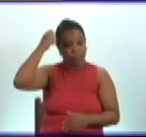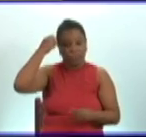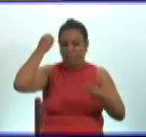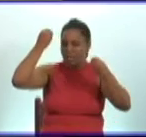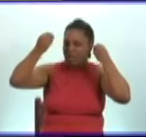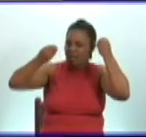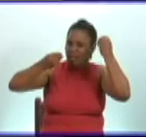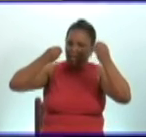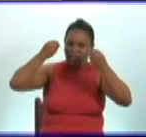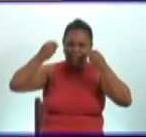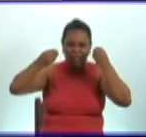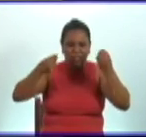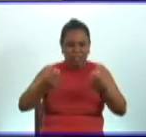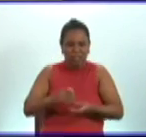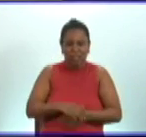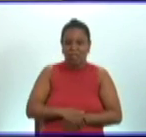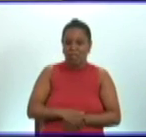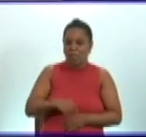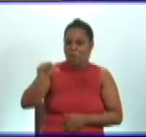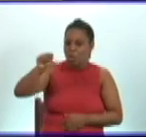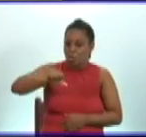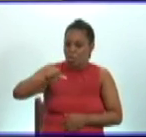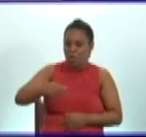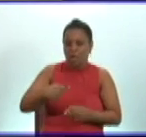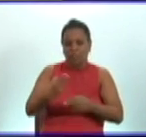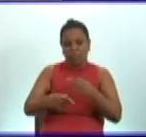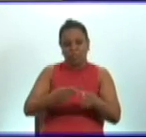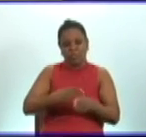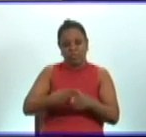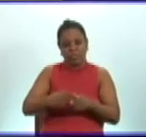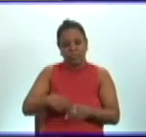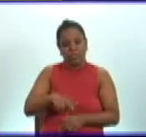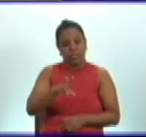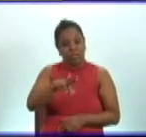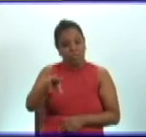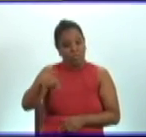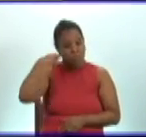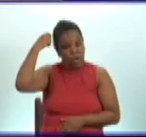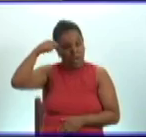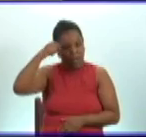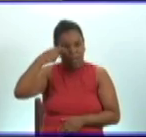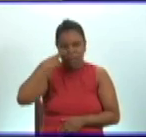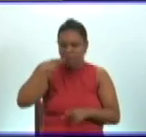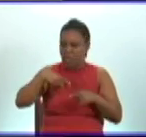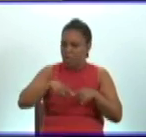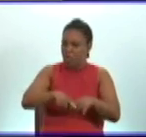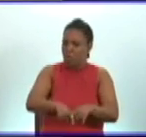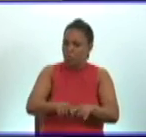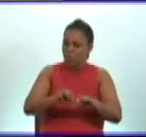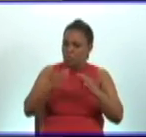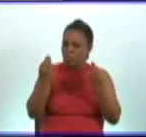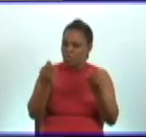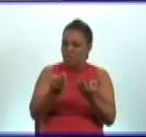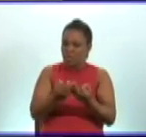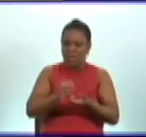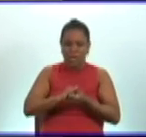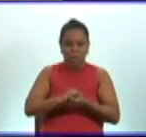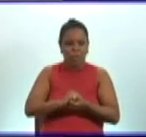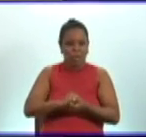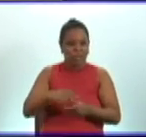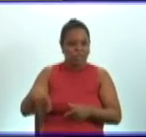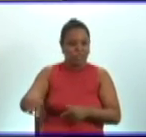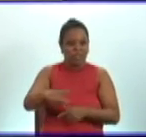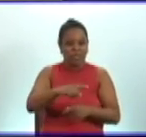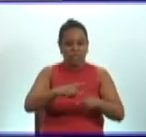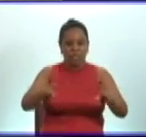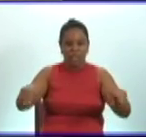lo injusto que fue este acontecimiento. Te reto a que busques la película y que la veas en familia y junto con tu compañero de aula. Te propongo entonces por ahora el